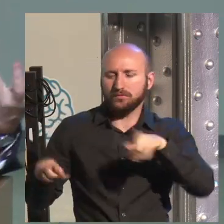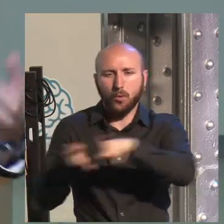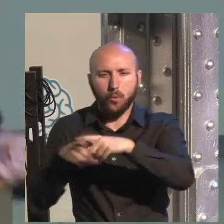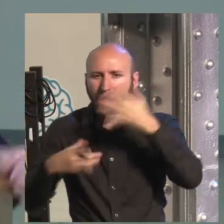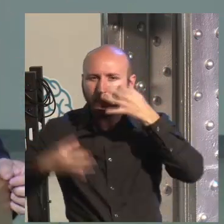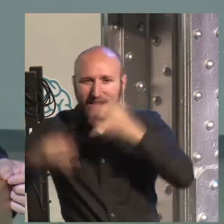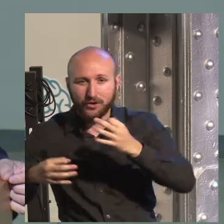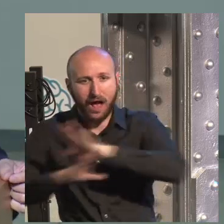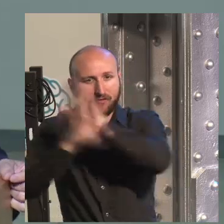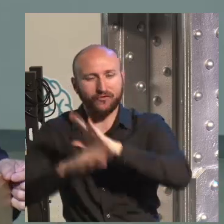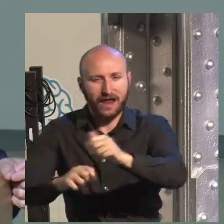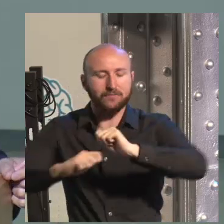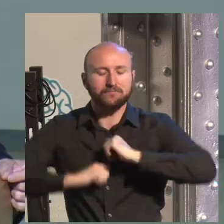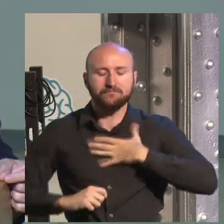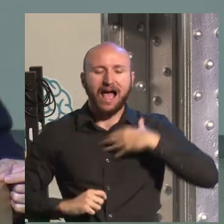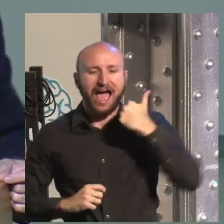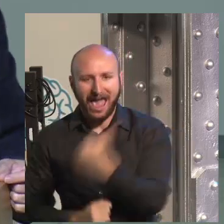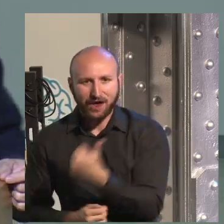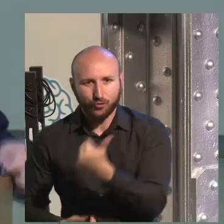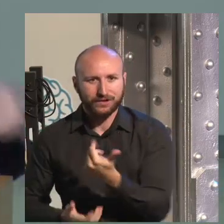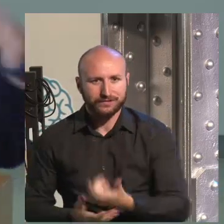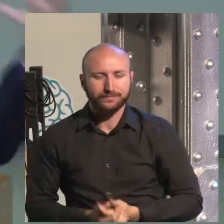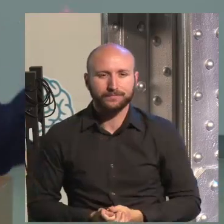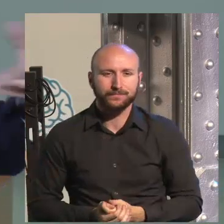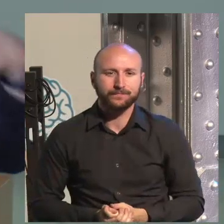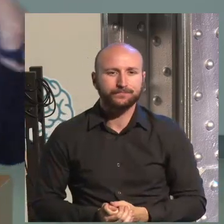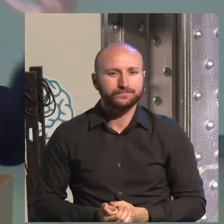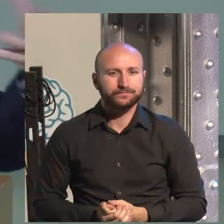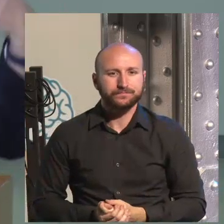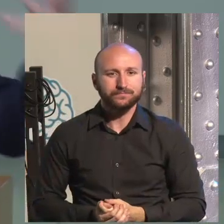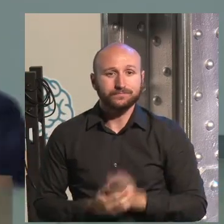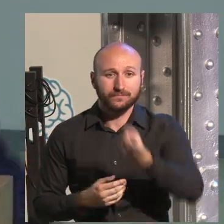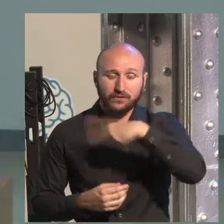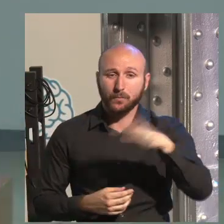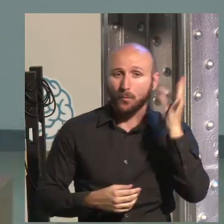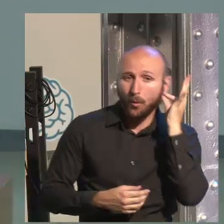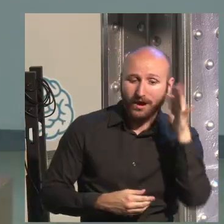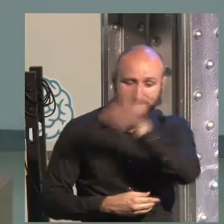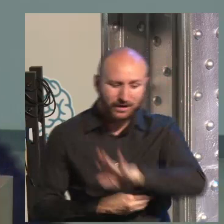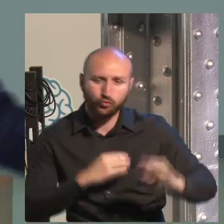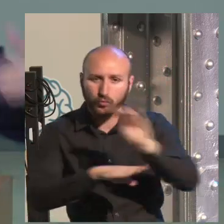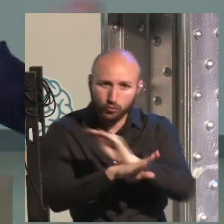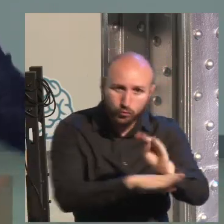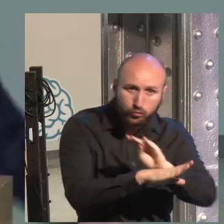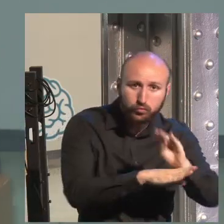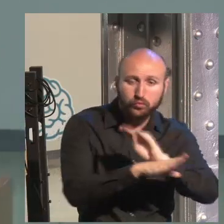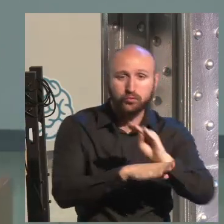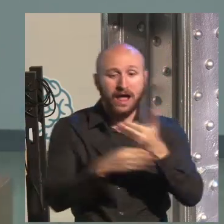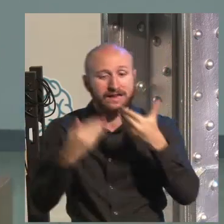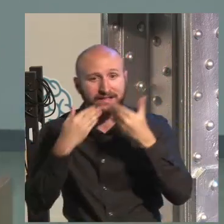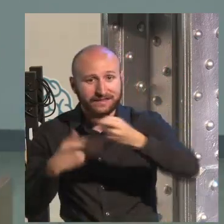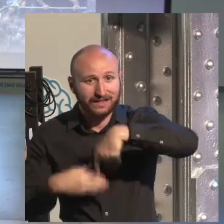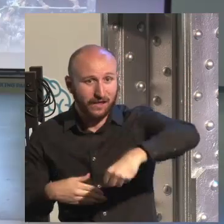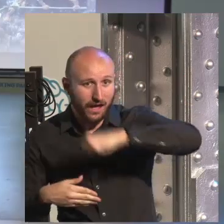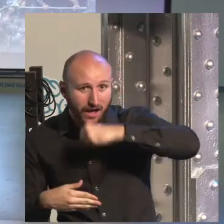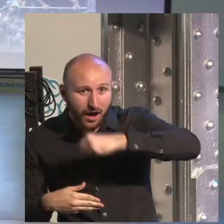fueron héroes, que mantuvieron a las mujeres y a los hijos y hicieron posible la